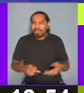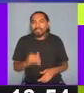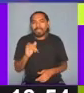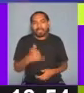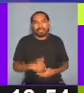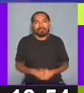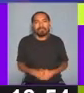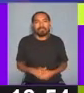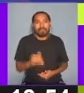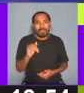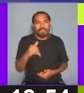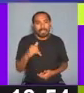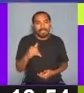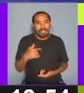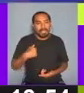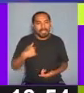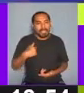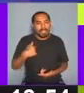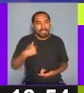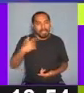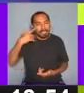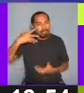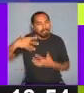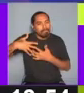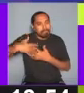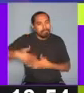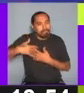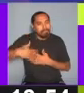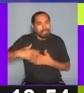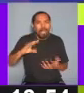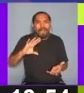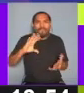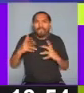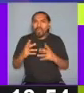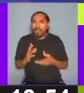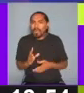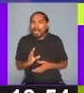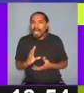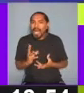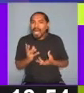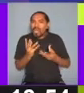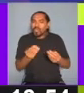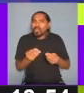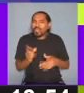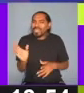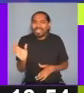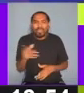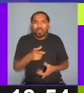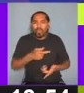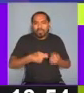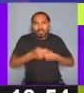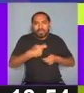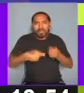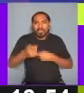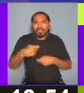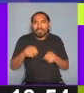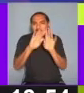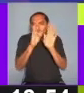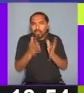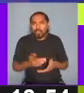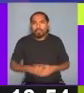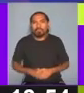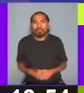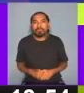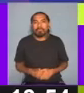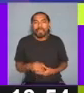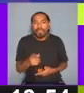eso. Estamos analizando todas las posibilidades para hacer que el contribuyente pueda